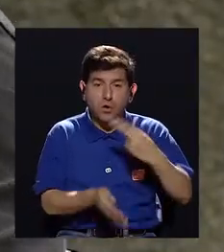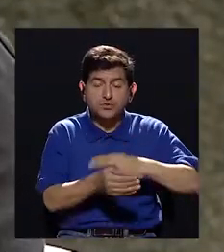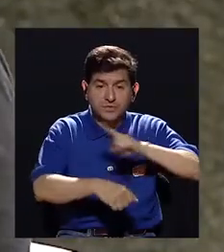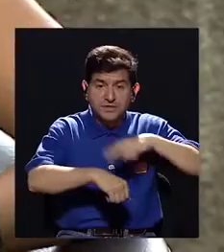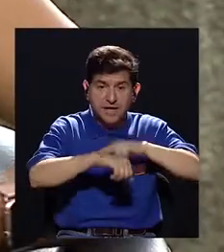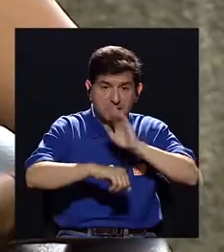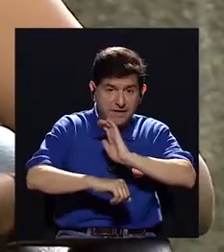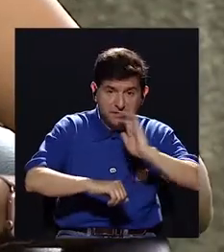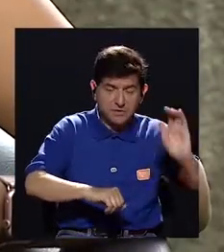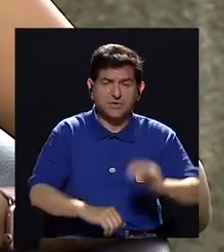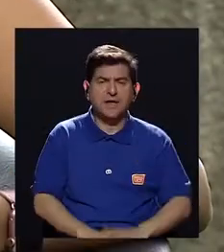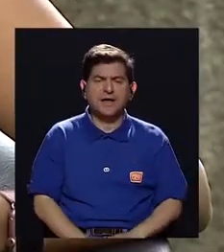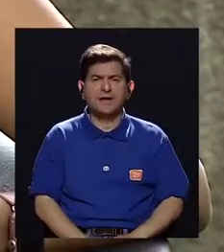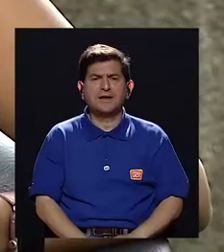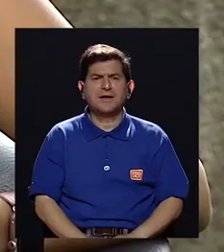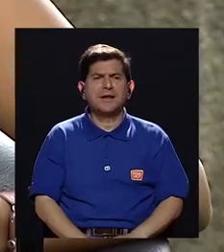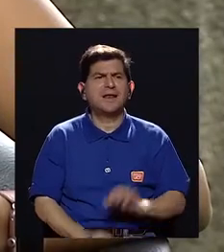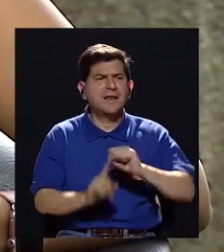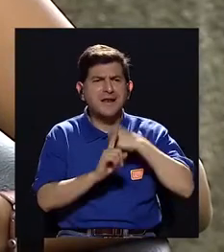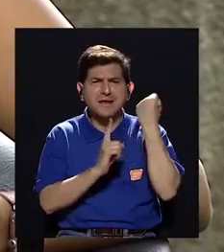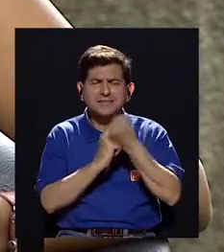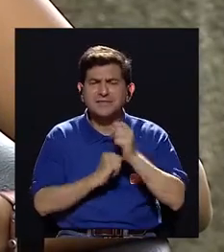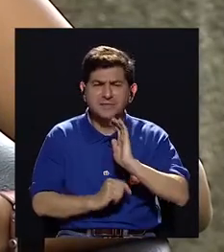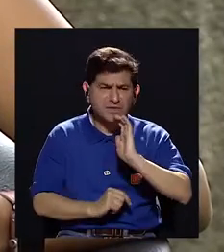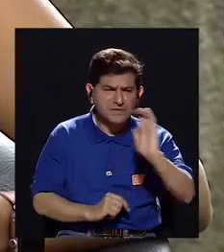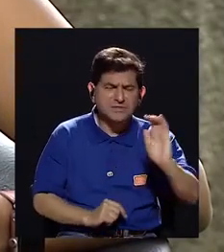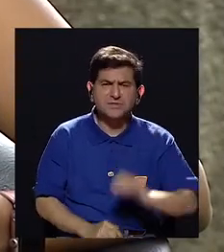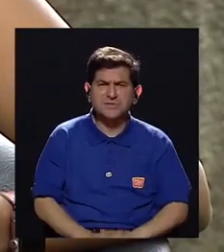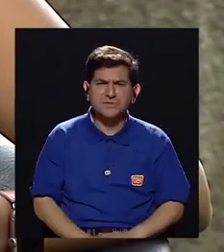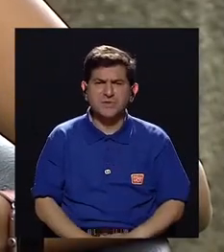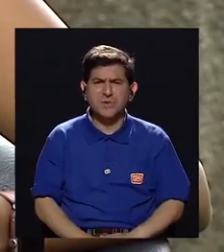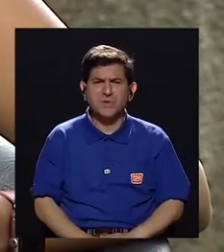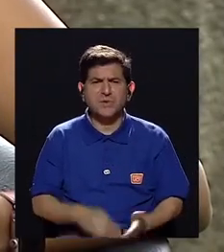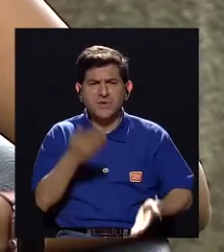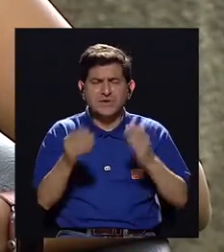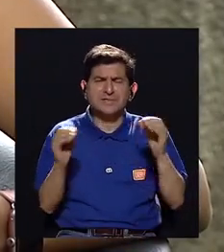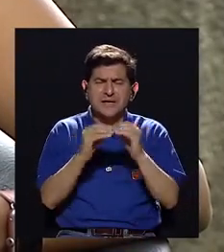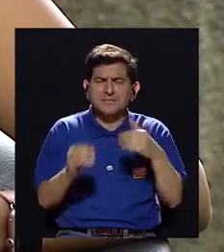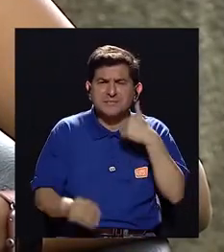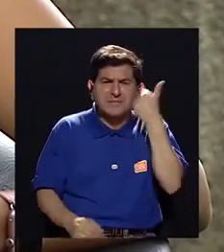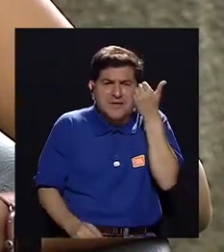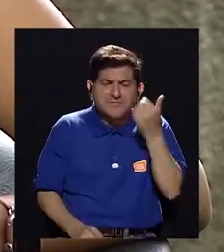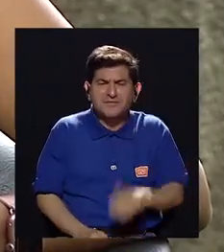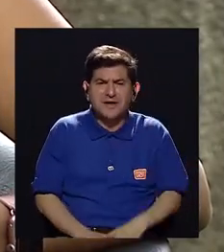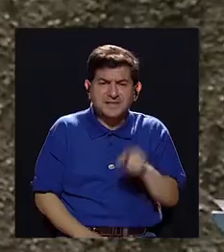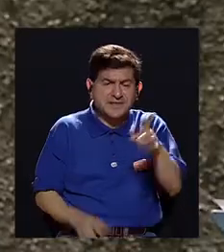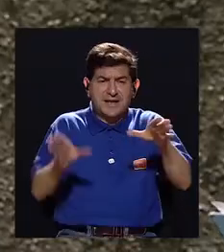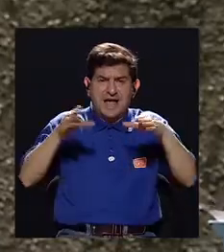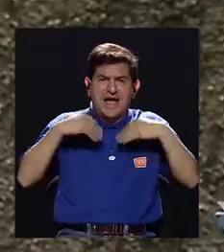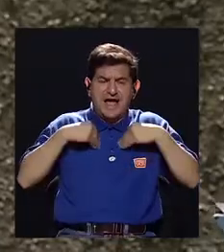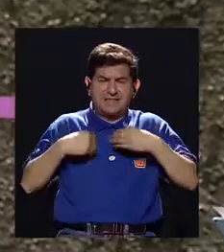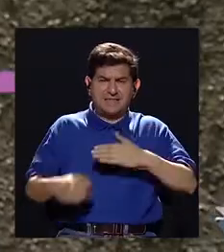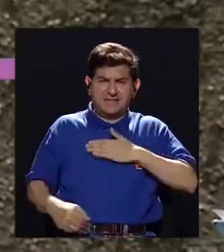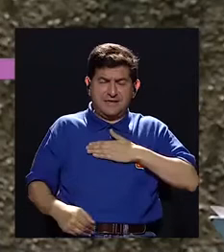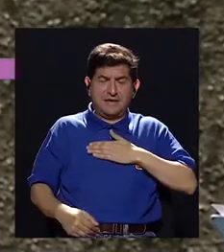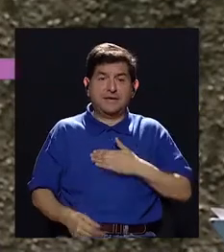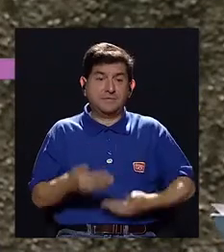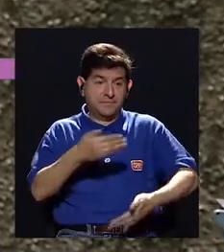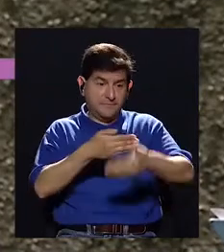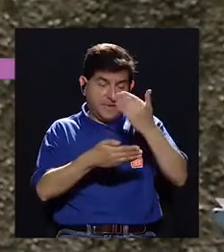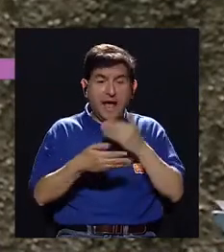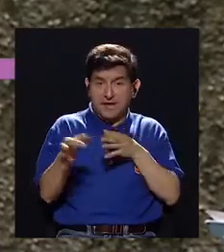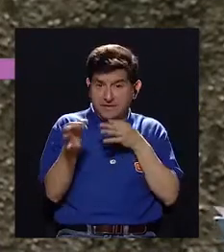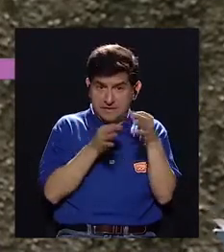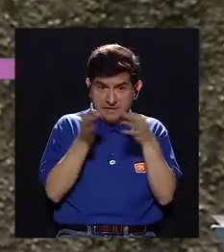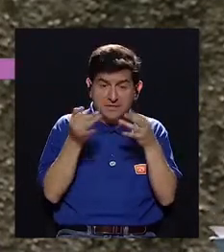Niños. Doctor, ¿hay situaciones en los niños que los predisponen a adquirir el asma? Bueno, aparte de lo que